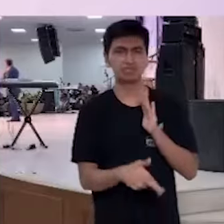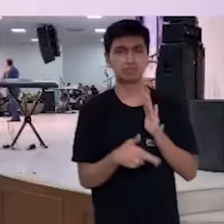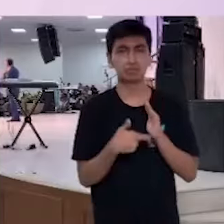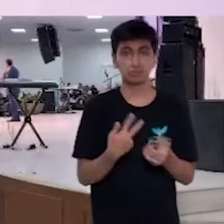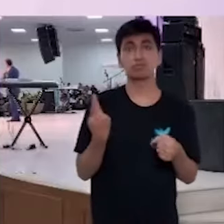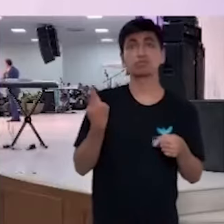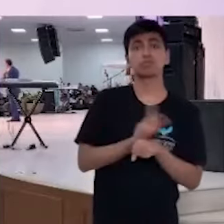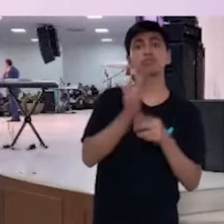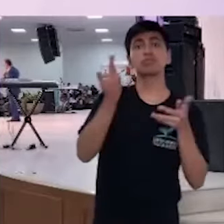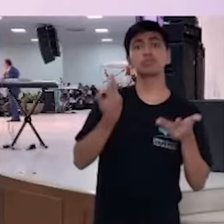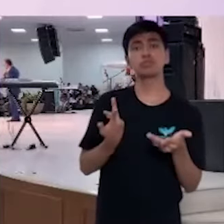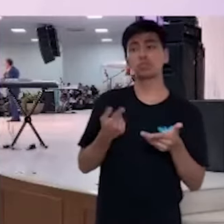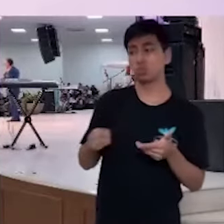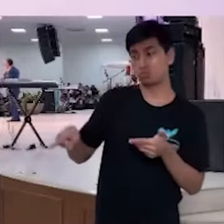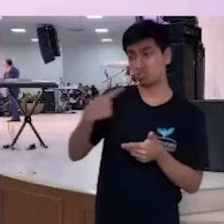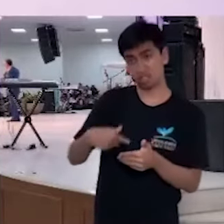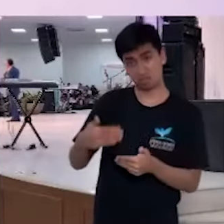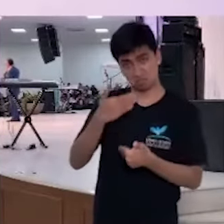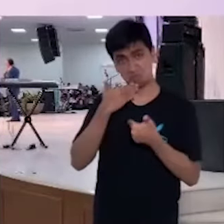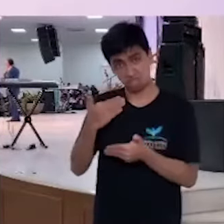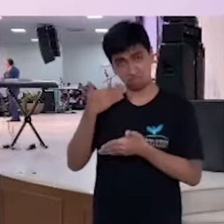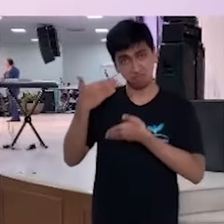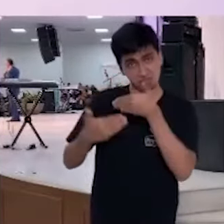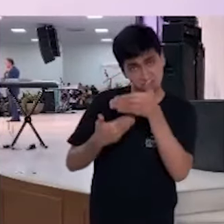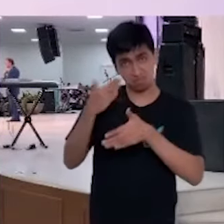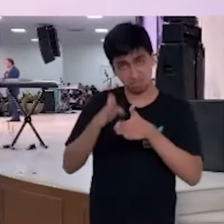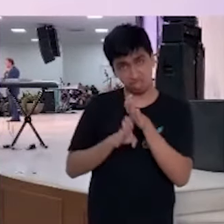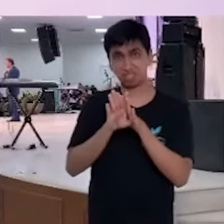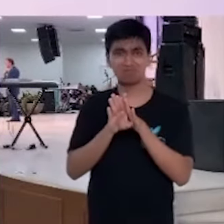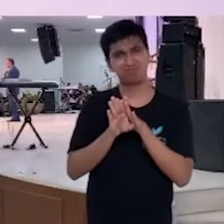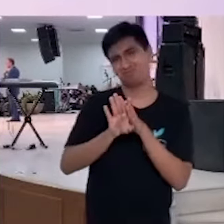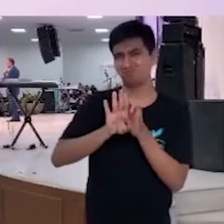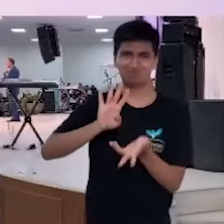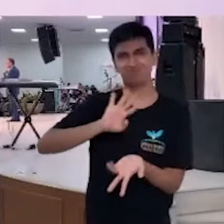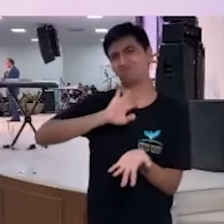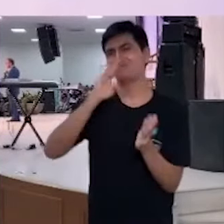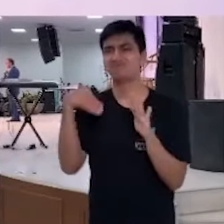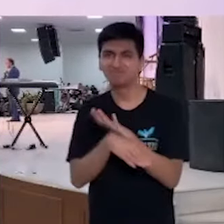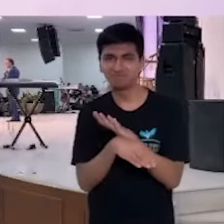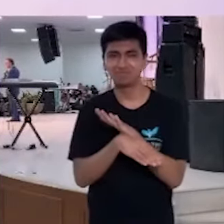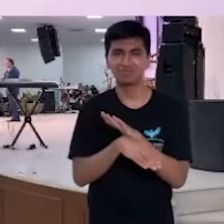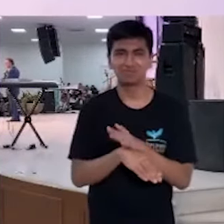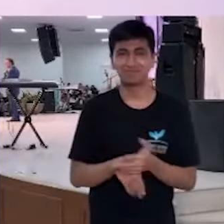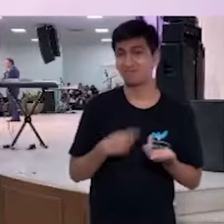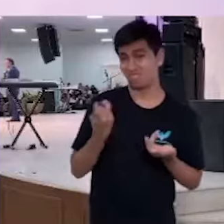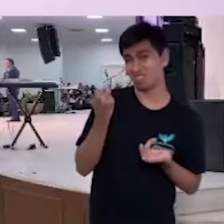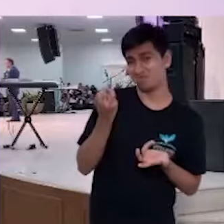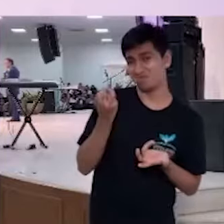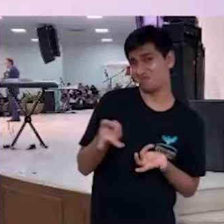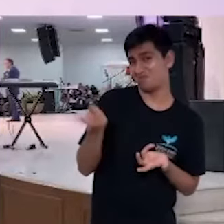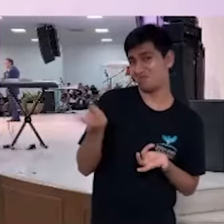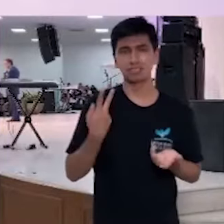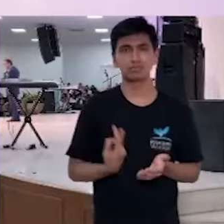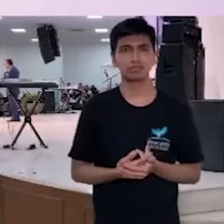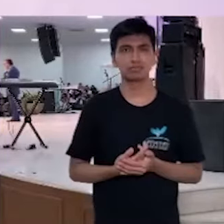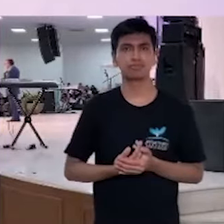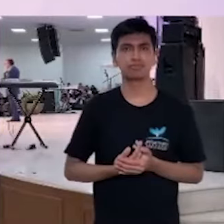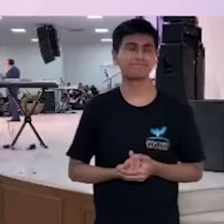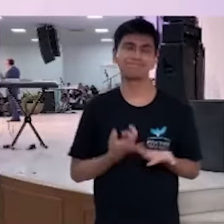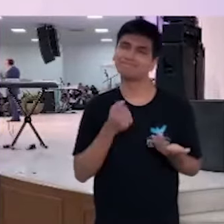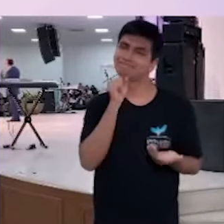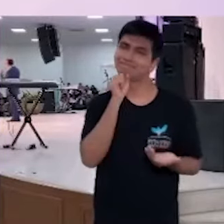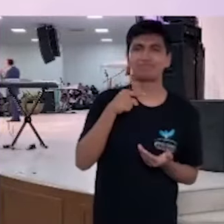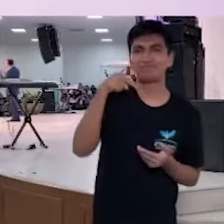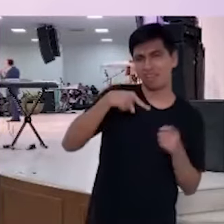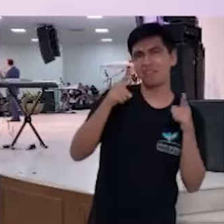no les va a ir bien. Esa es una realidad. Y es exactamente lo mismo que sucede en el ministerio.